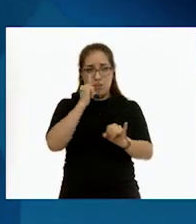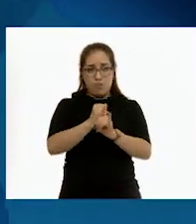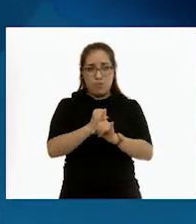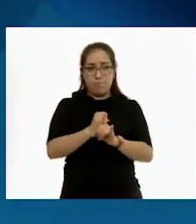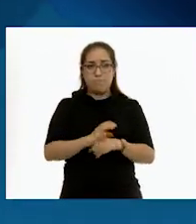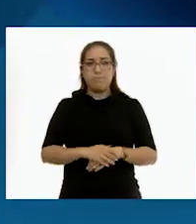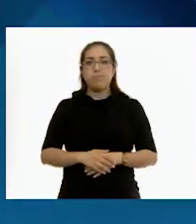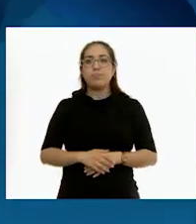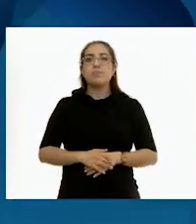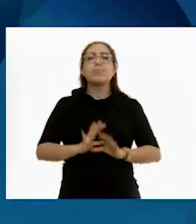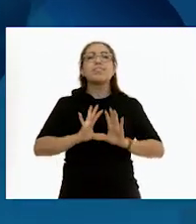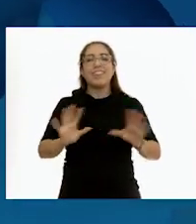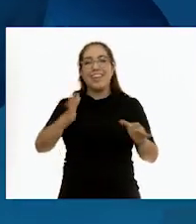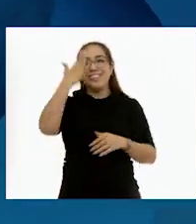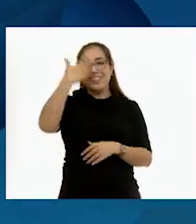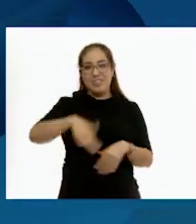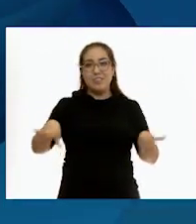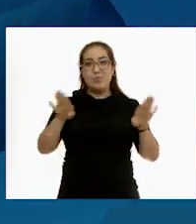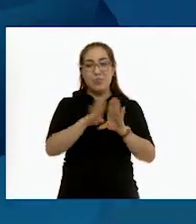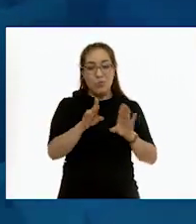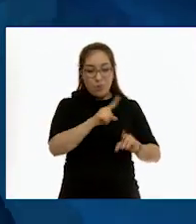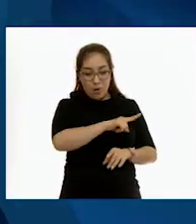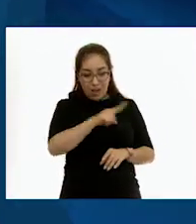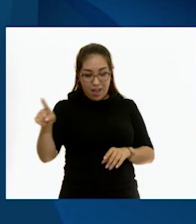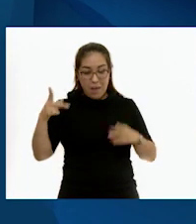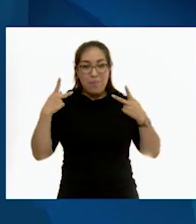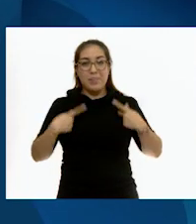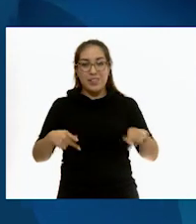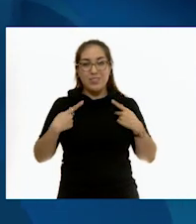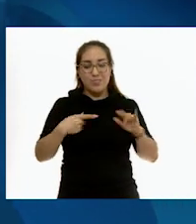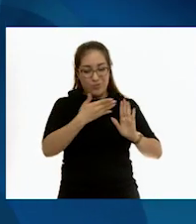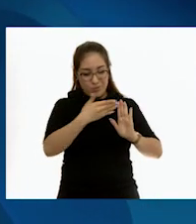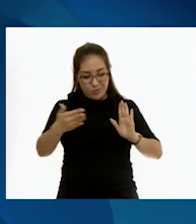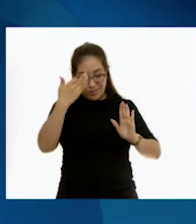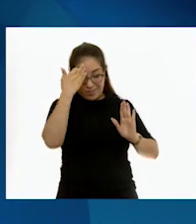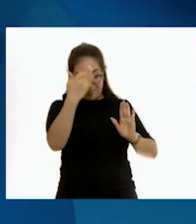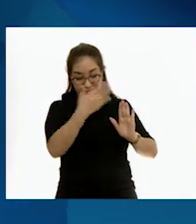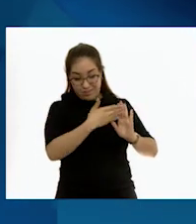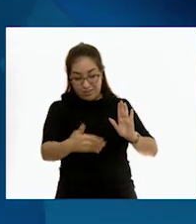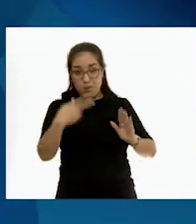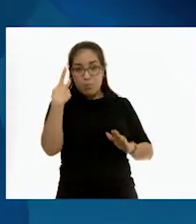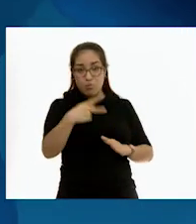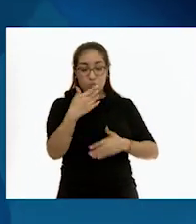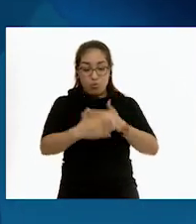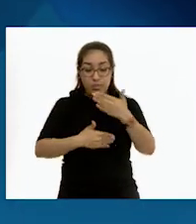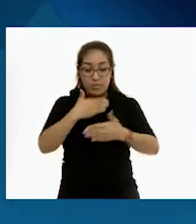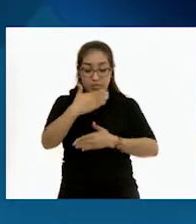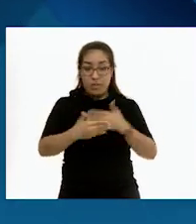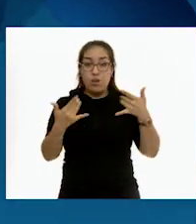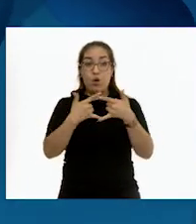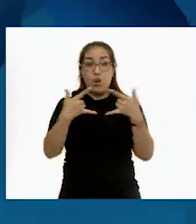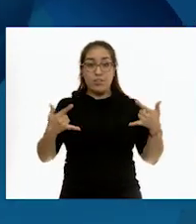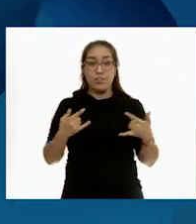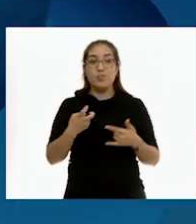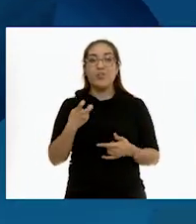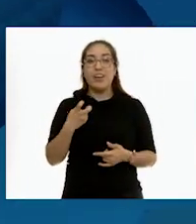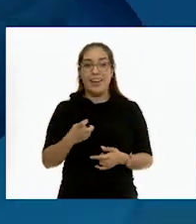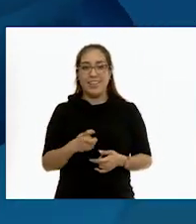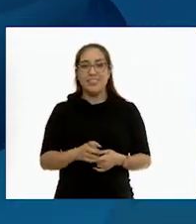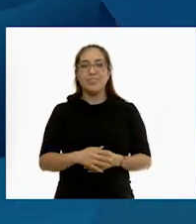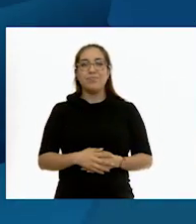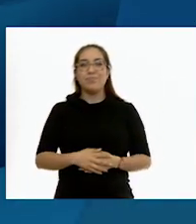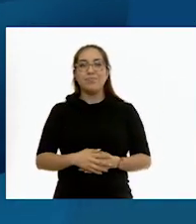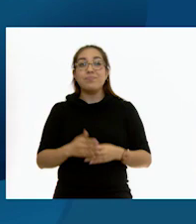Cuando ya sabemos cómo se vestían las personas en el tiempo y el lugar en el que se desarrolla nuestro collage.